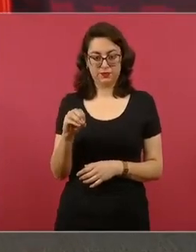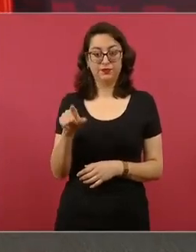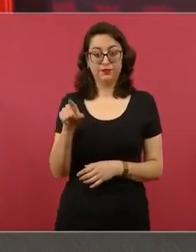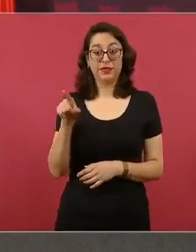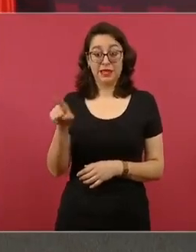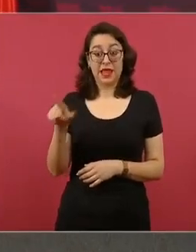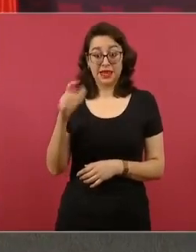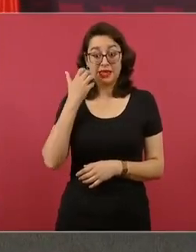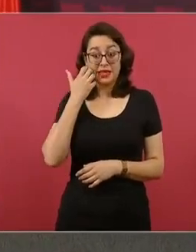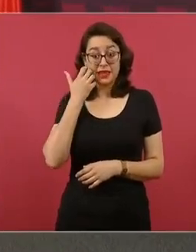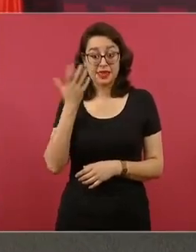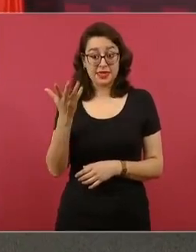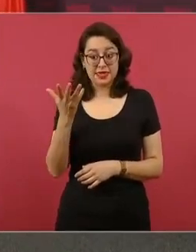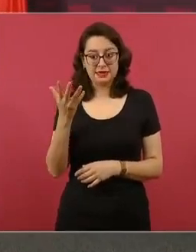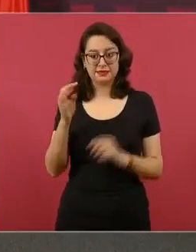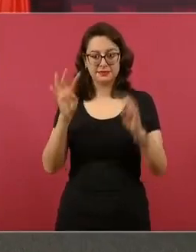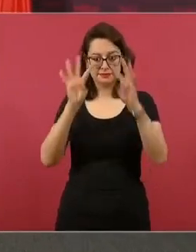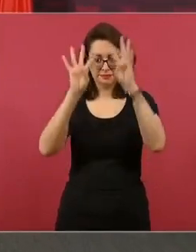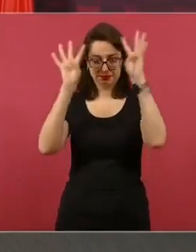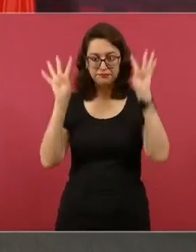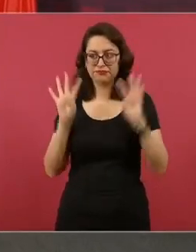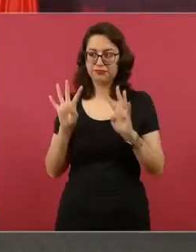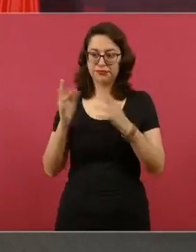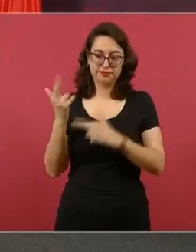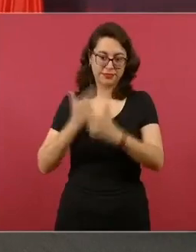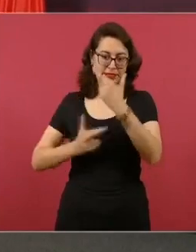traer el penacho